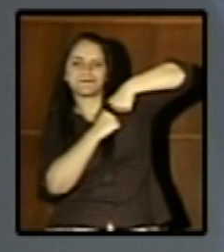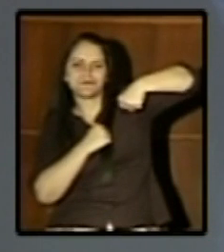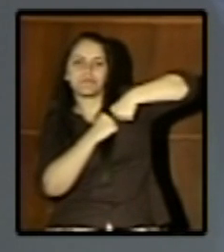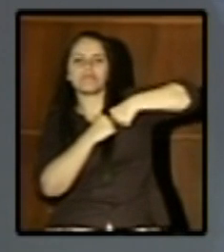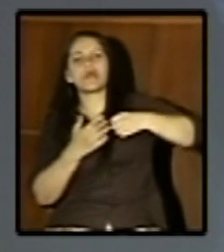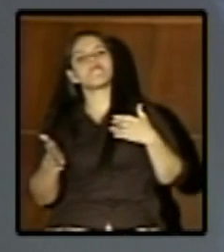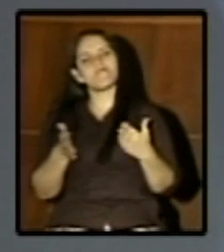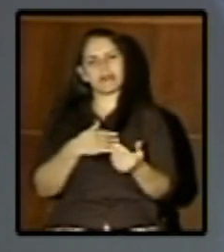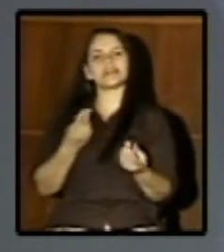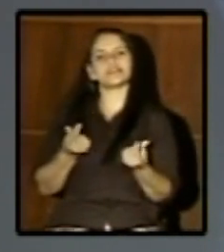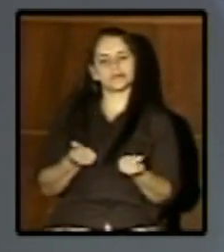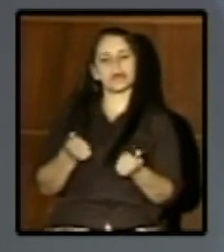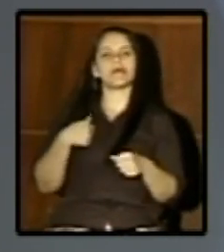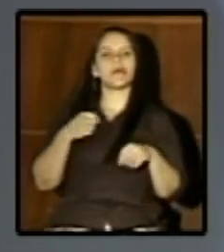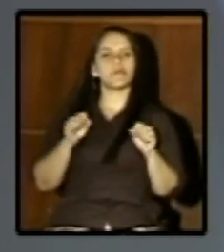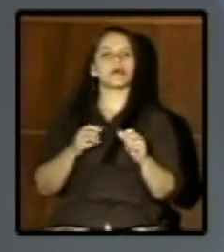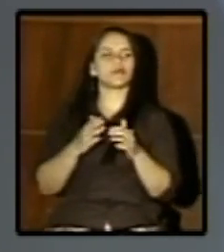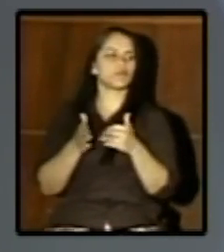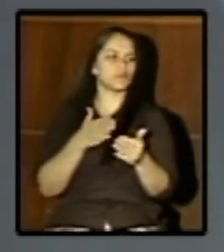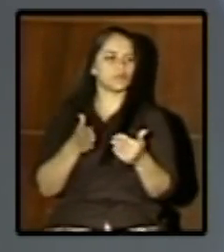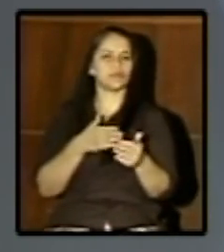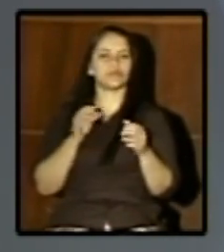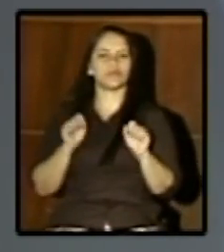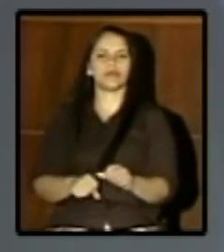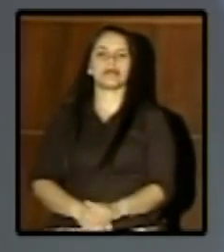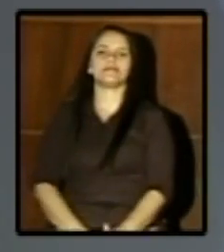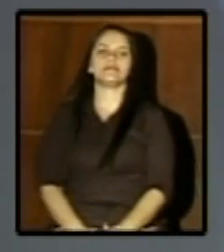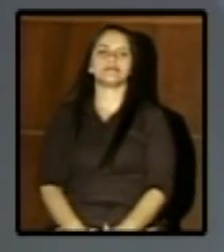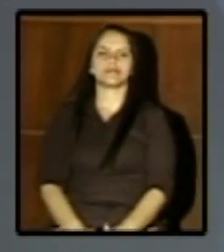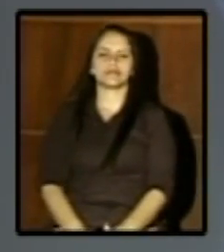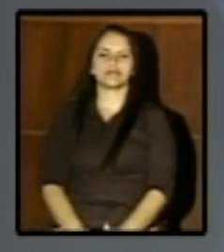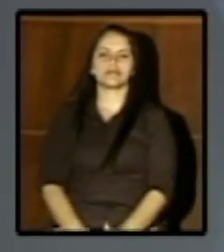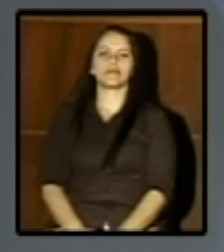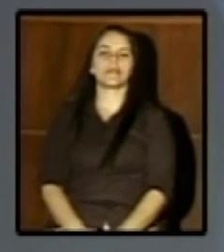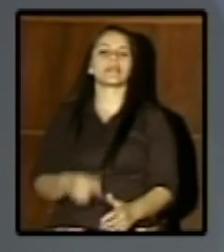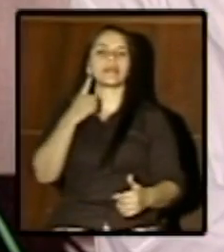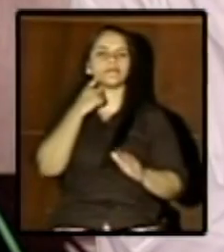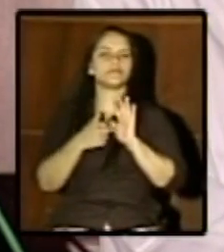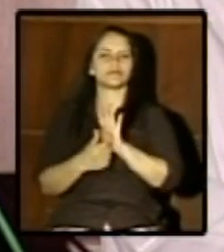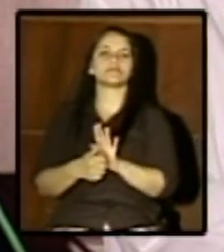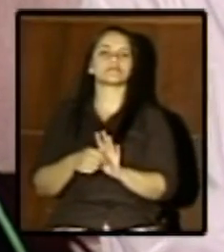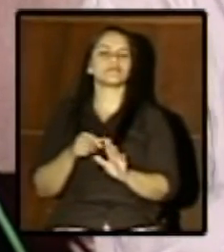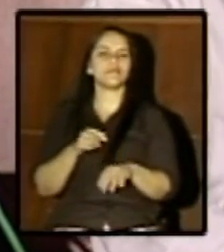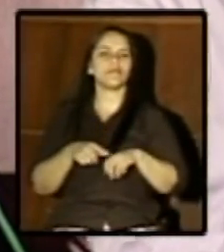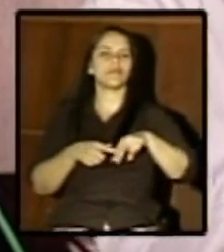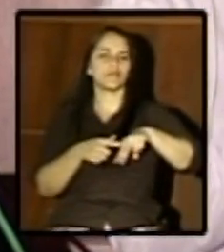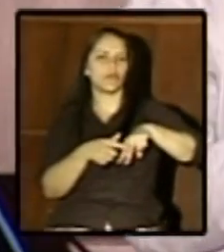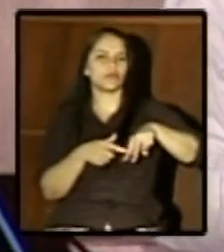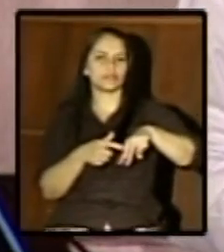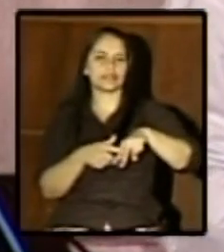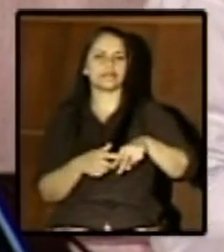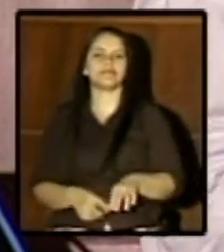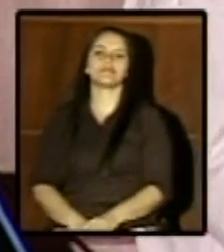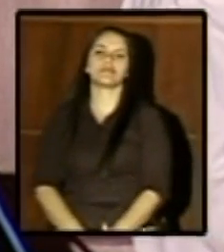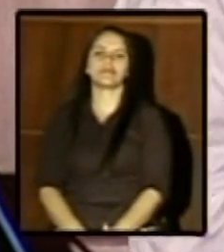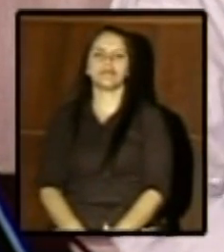hueso. ¿Se acuerdan de lo de la plaquita que les dije? Absorbe más, deja quemar menos la placa, es más denso que esto, y se ve blanco, blanco. Esto